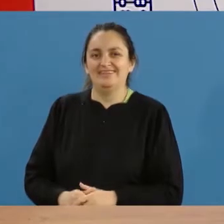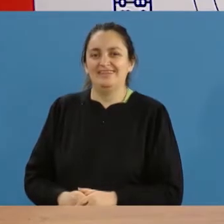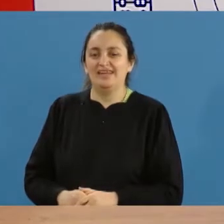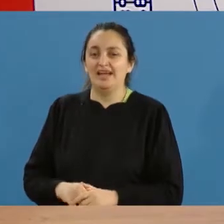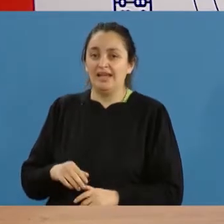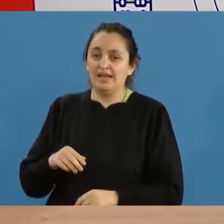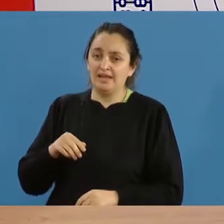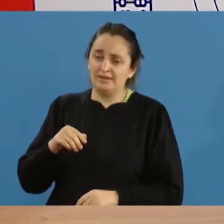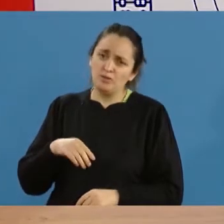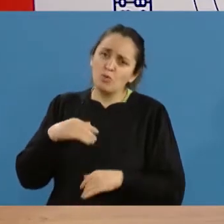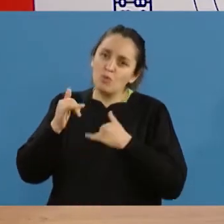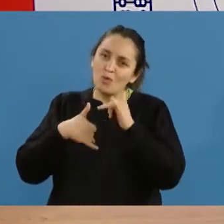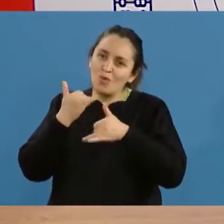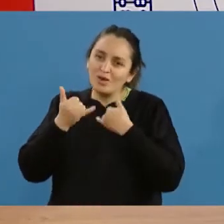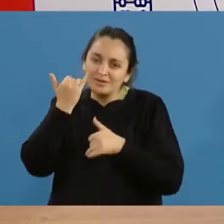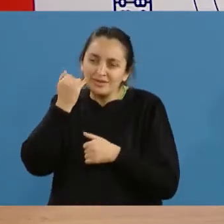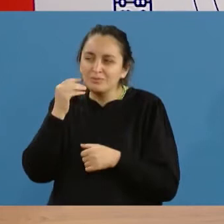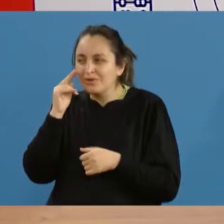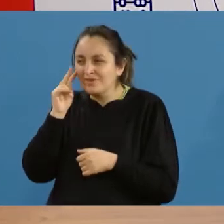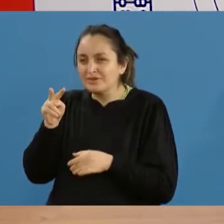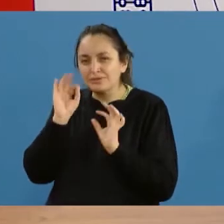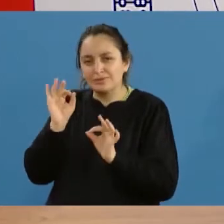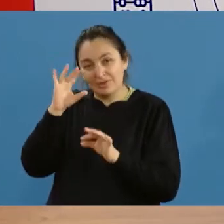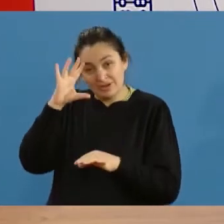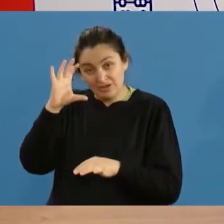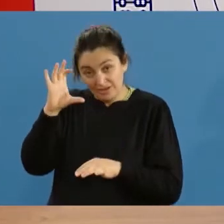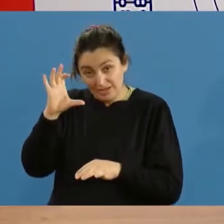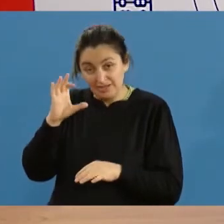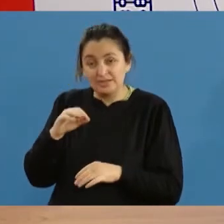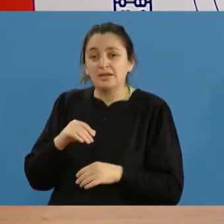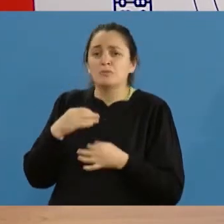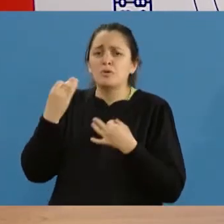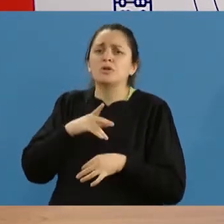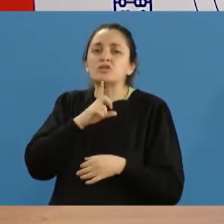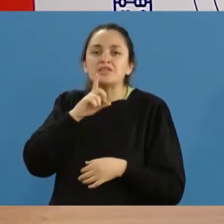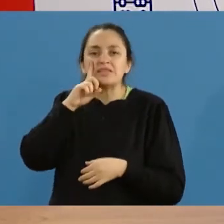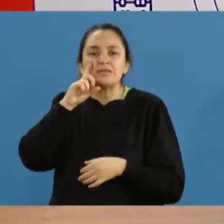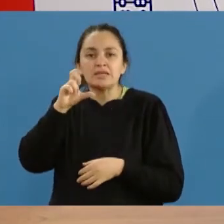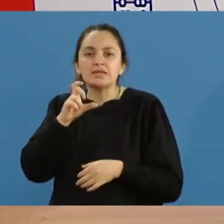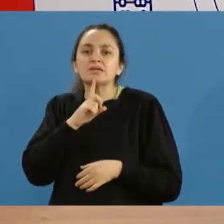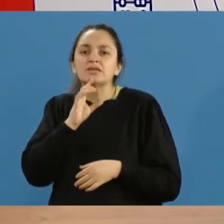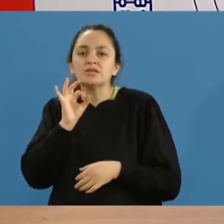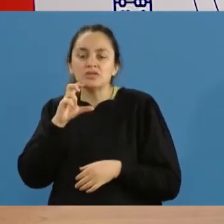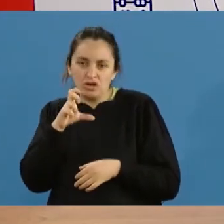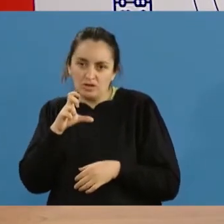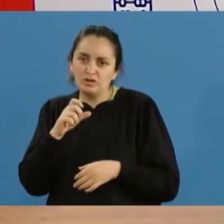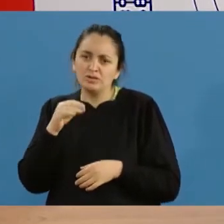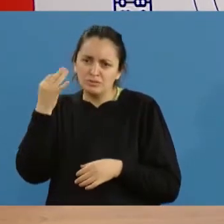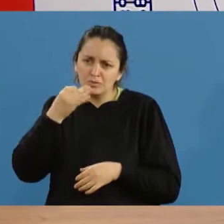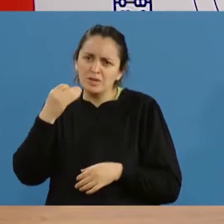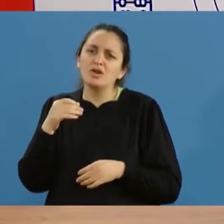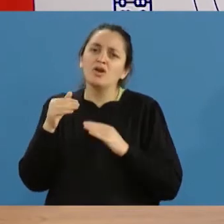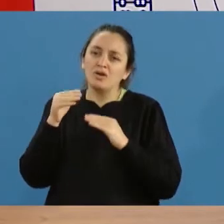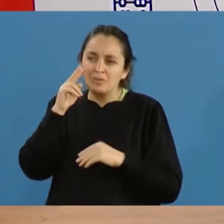Bueno, y después de haber visto todo lo que vimos, acuérdate, hey, estuvo muy bueno el TikTok, estuvo buenísimo, míralo bien, practicalo en casa, pero